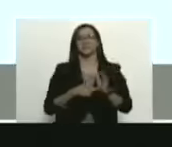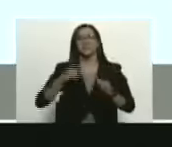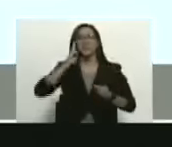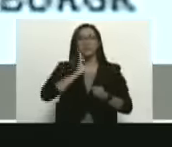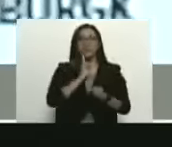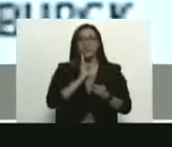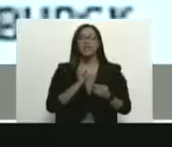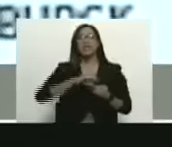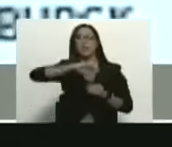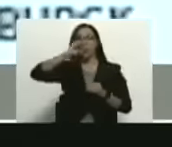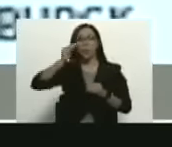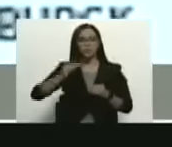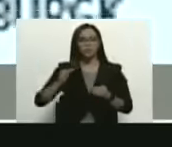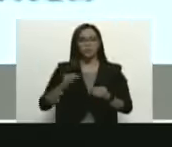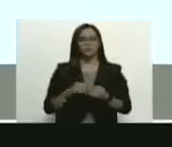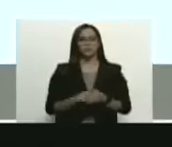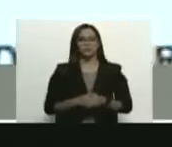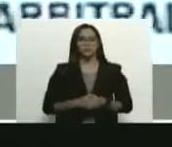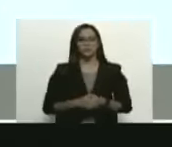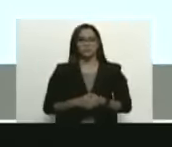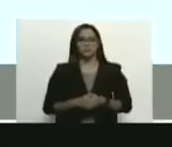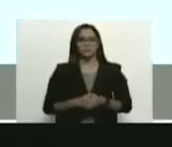monte Roraima.